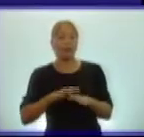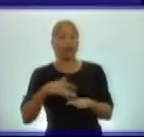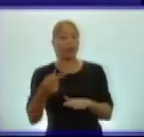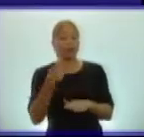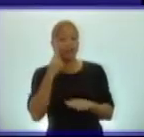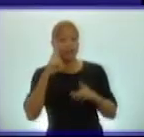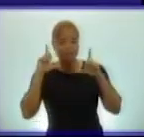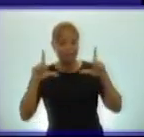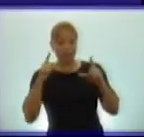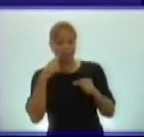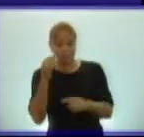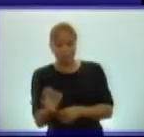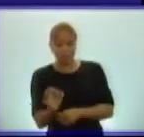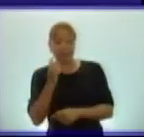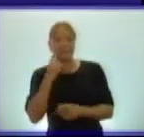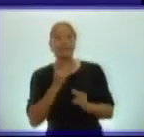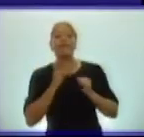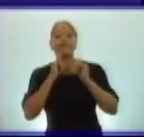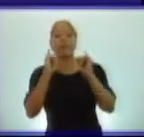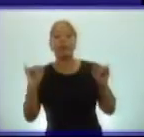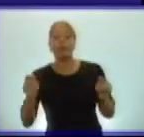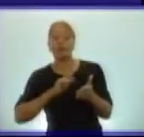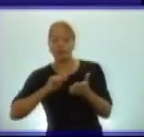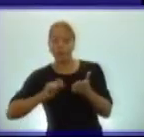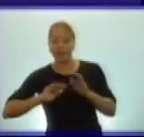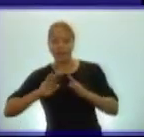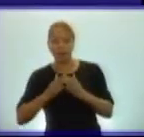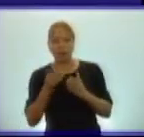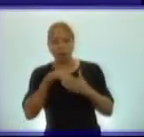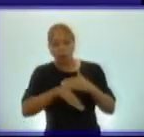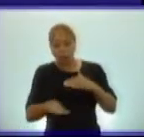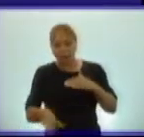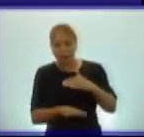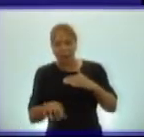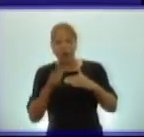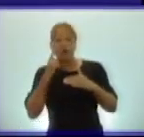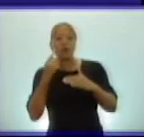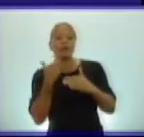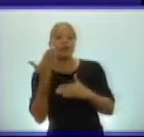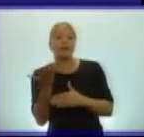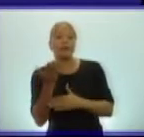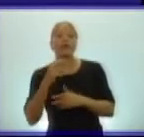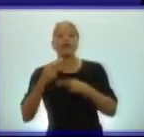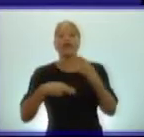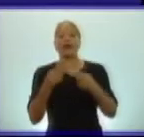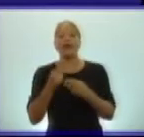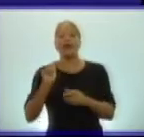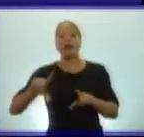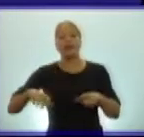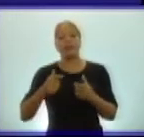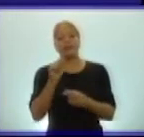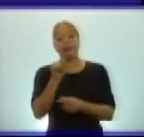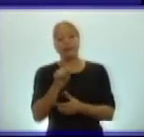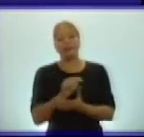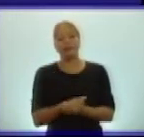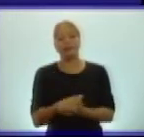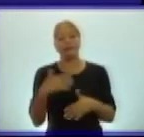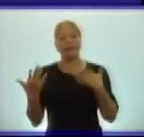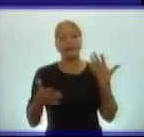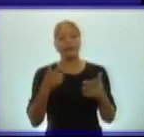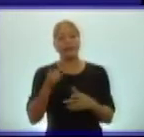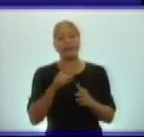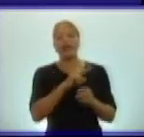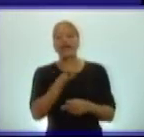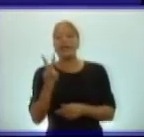libro de texto y de la información escrita que aparece, les sugiero entonces que realicen la siguiente actividad. Lee de la